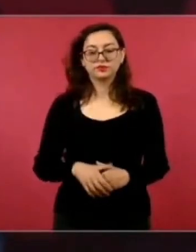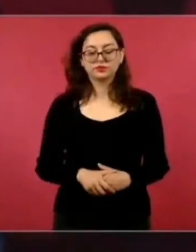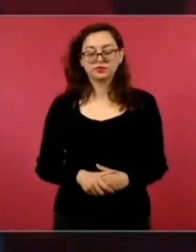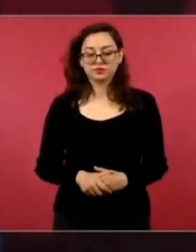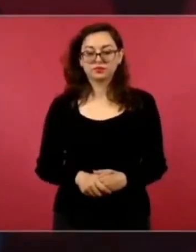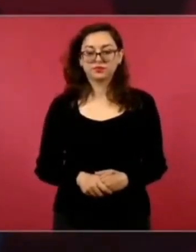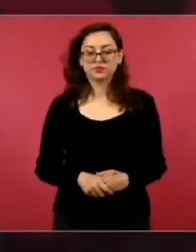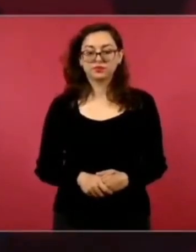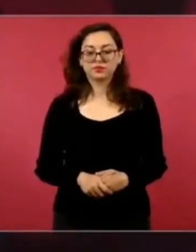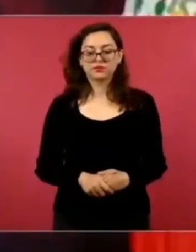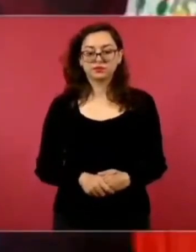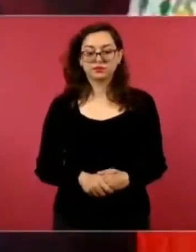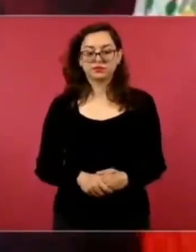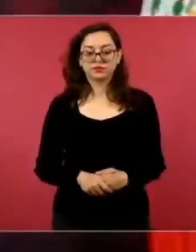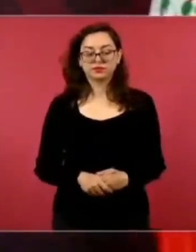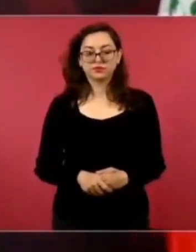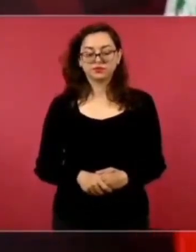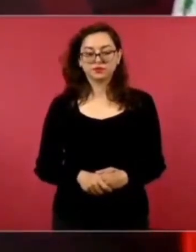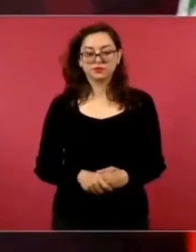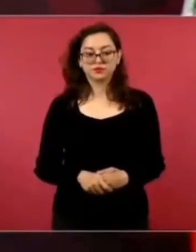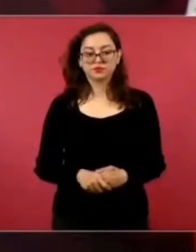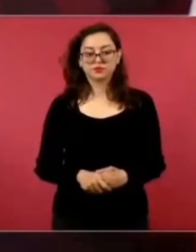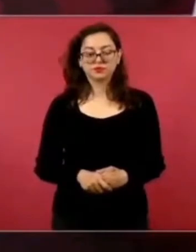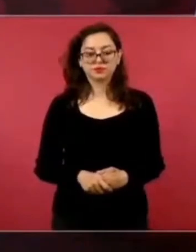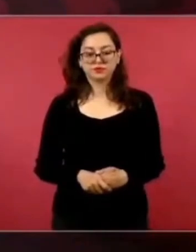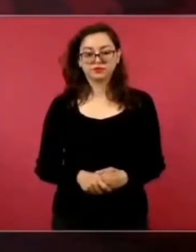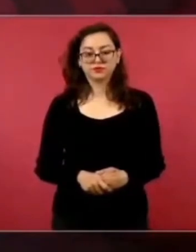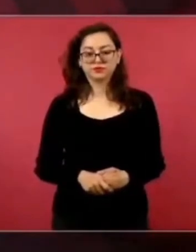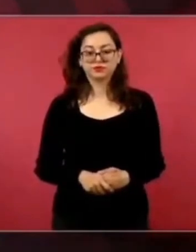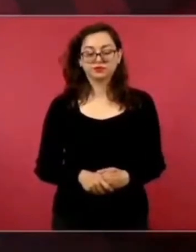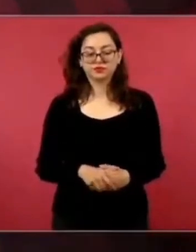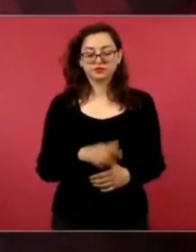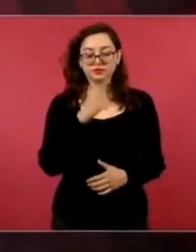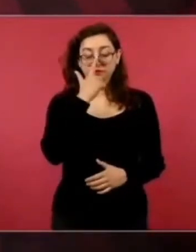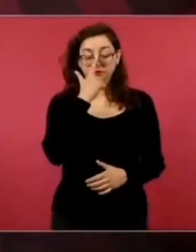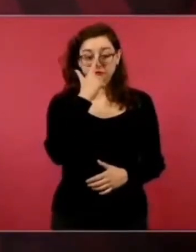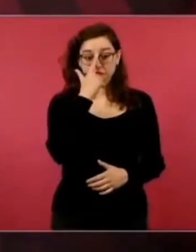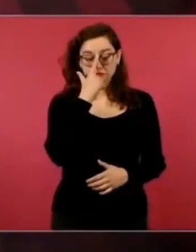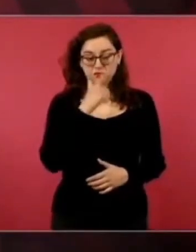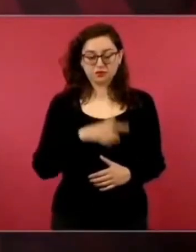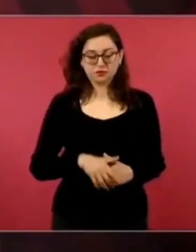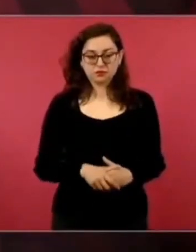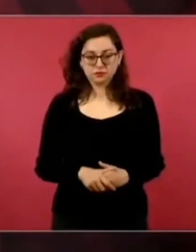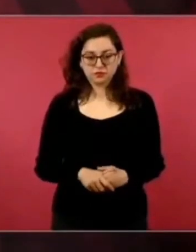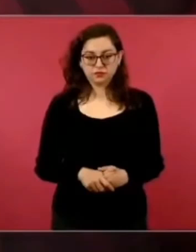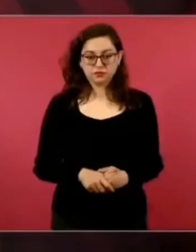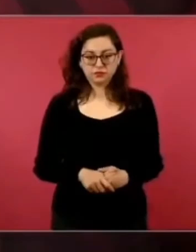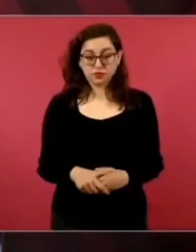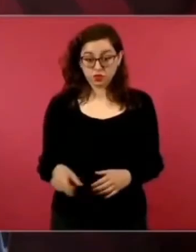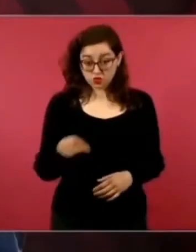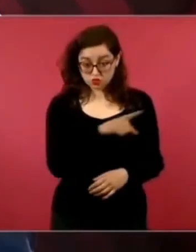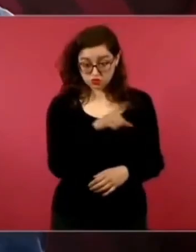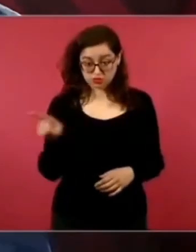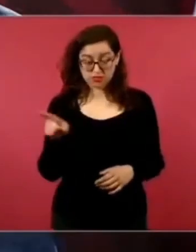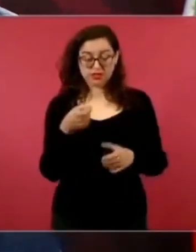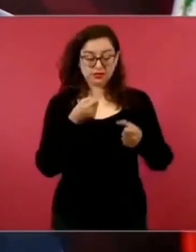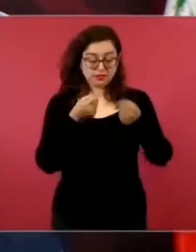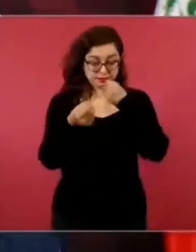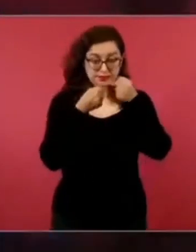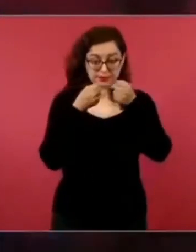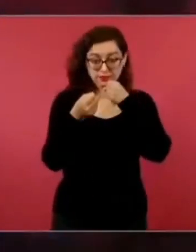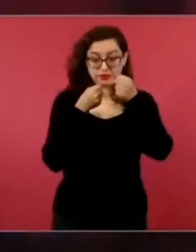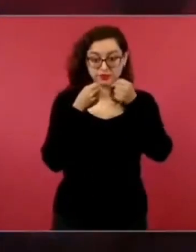Nada más hagan una investigación, ustedes que son